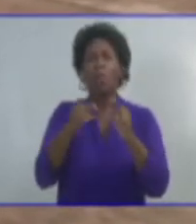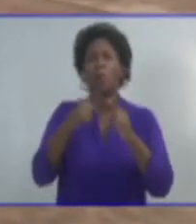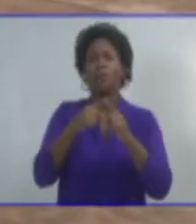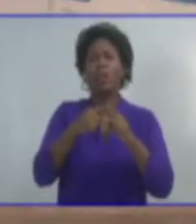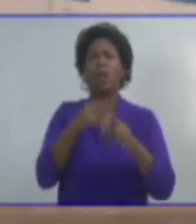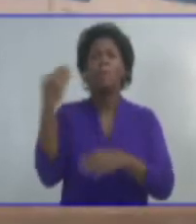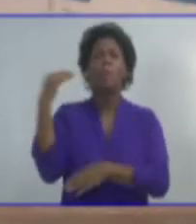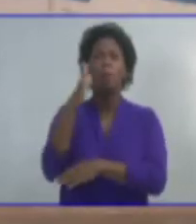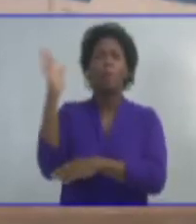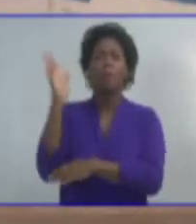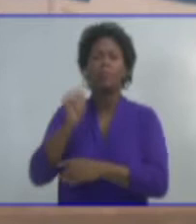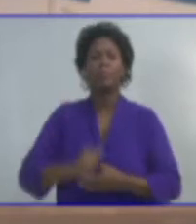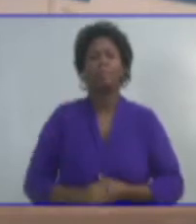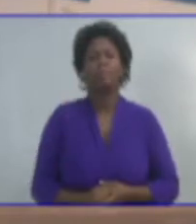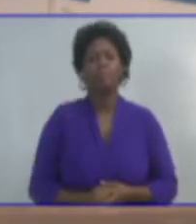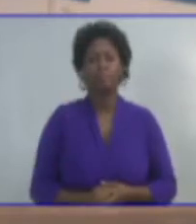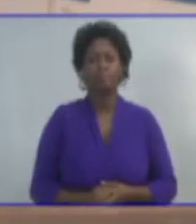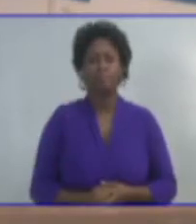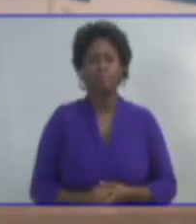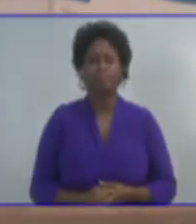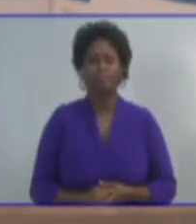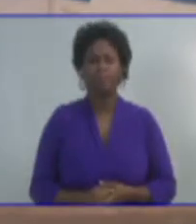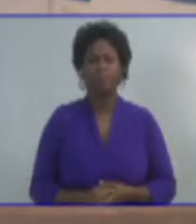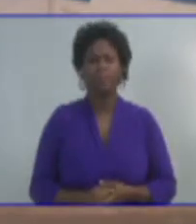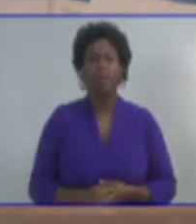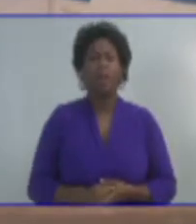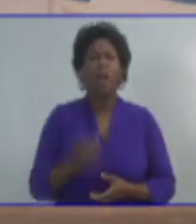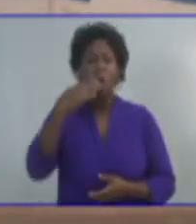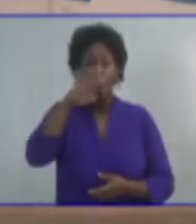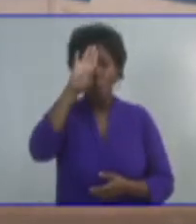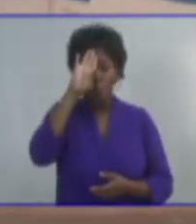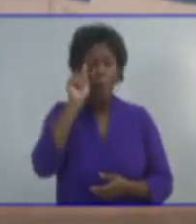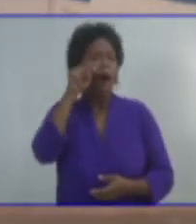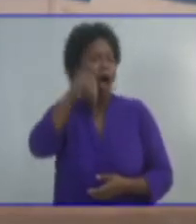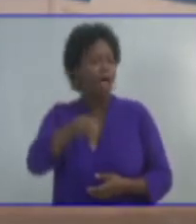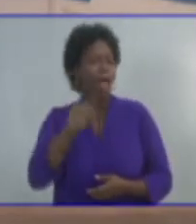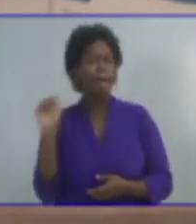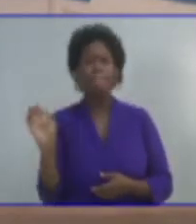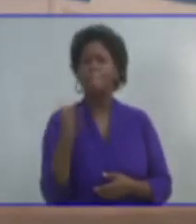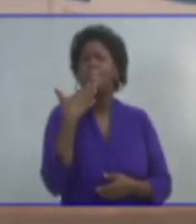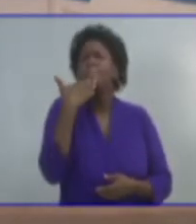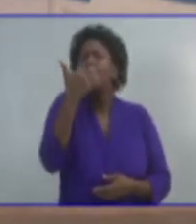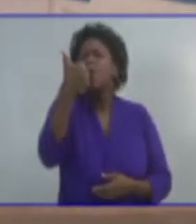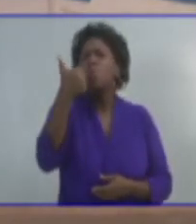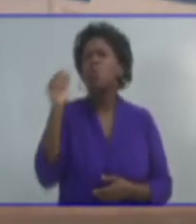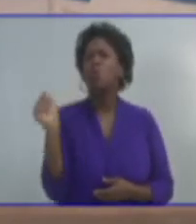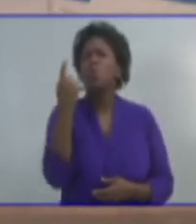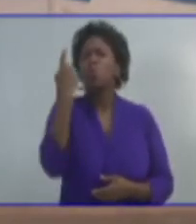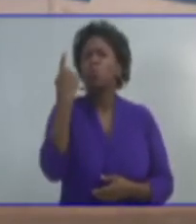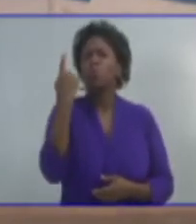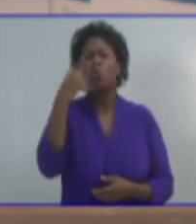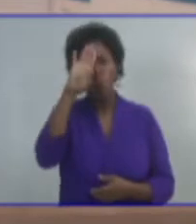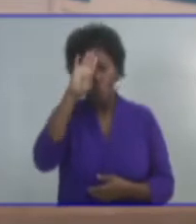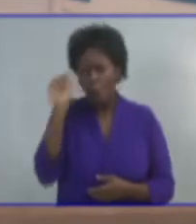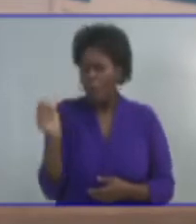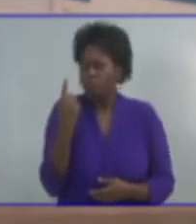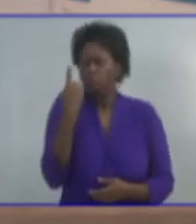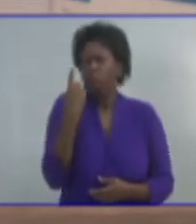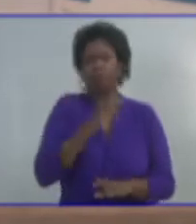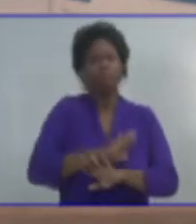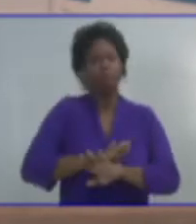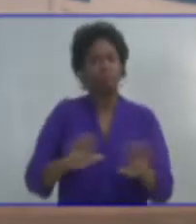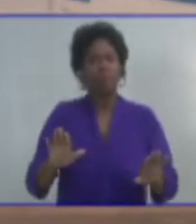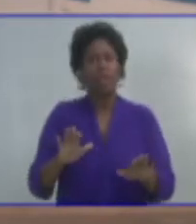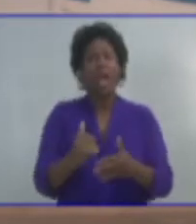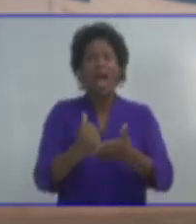emigrante. En el mundo, cuenta con Cuba porque mejor país que hay del mundo es Cuba. Porque Cuba